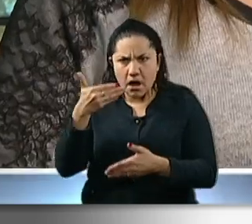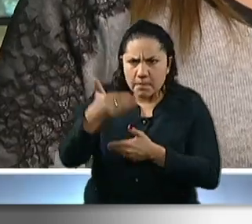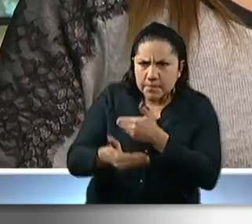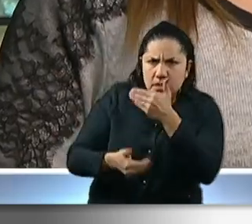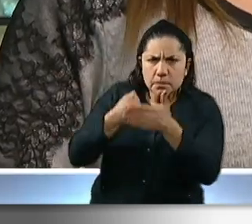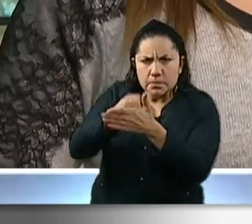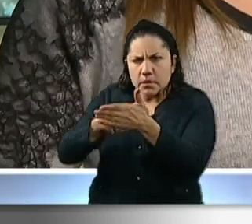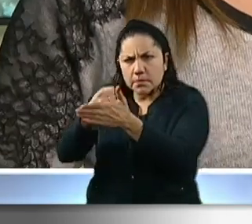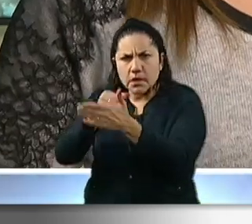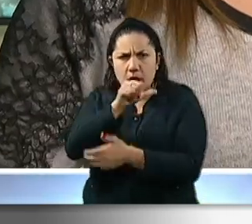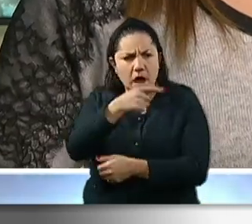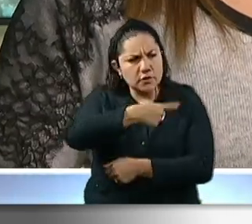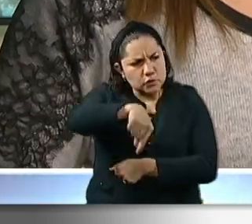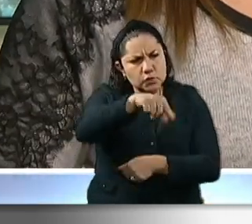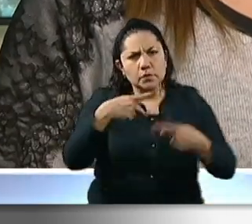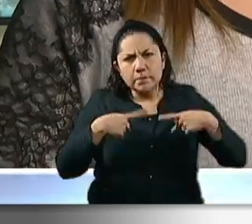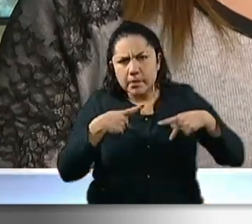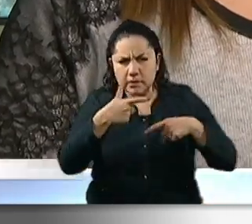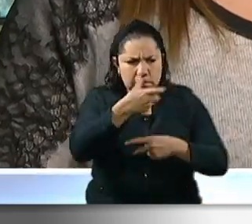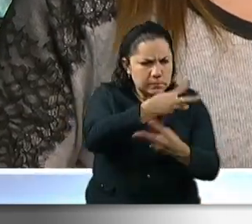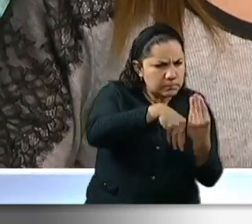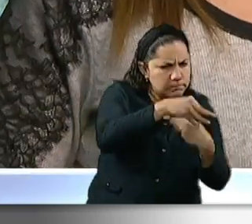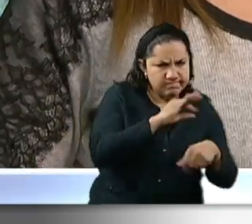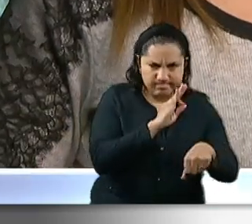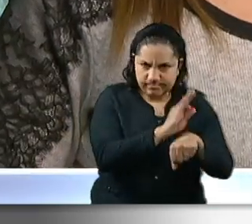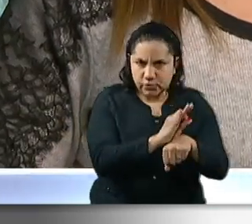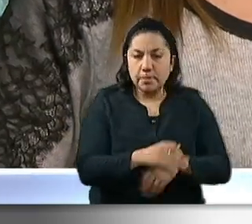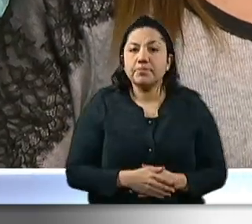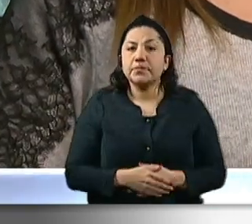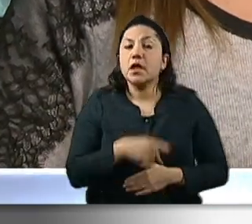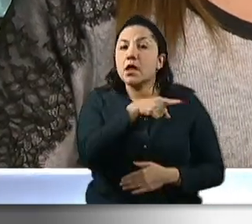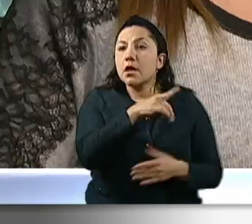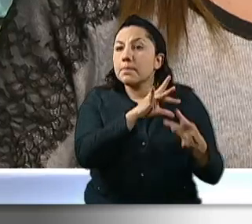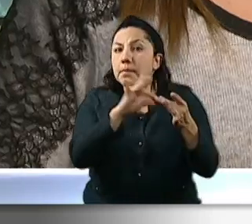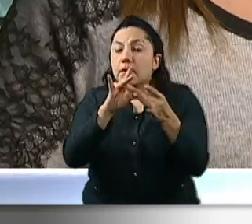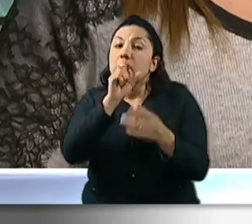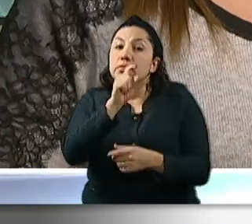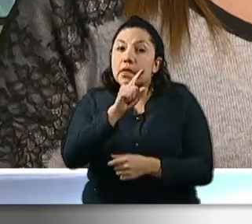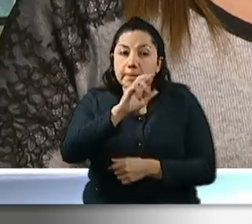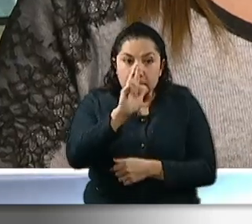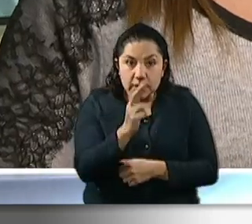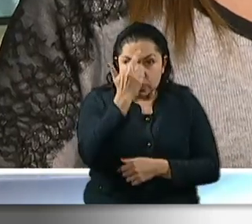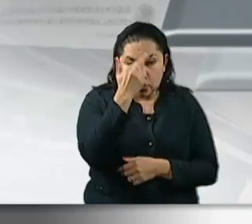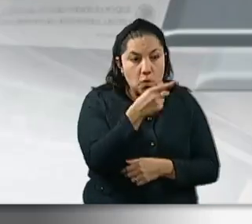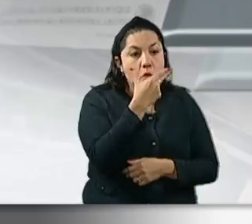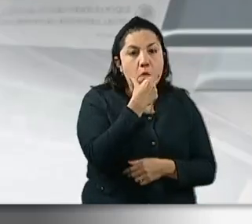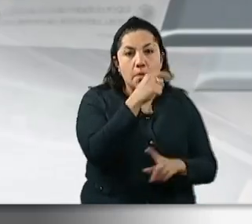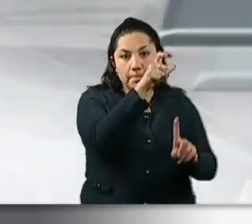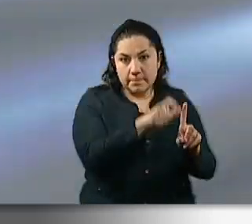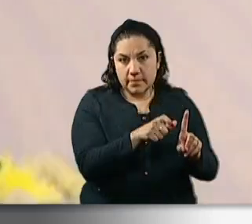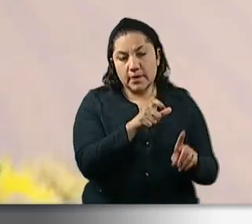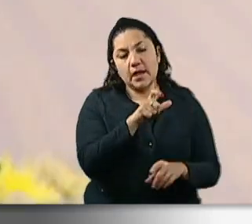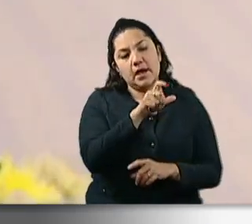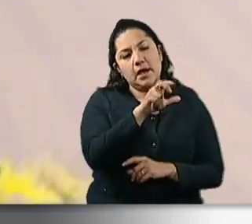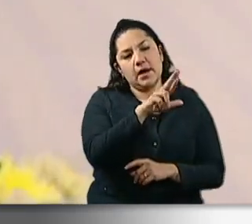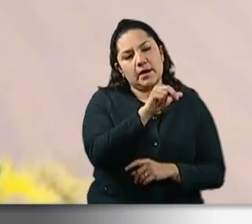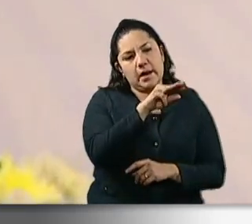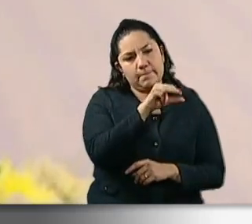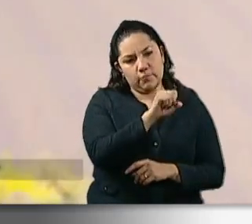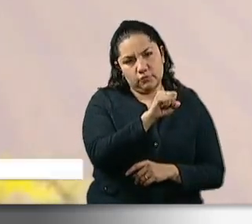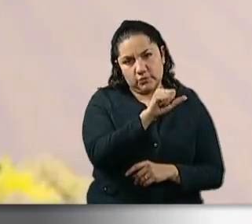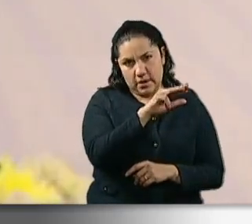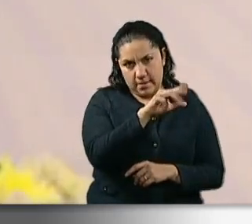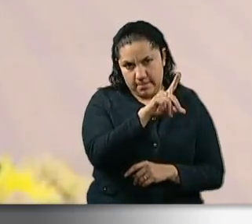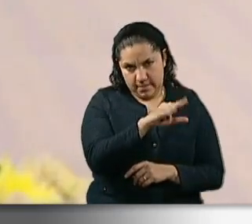entre los homenajeados se recordó la labor del líder campesino Carlos Ramos Alba Carlos